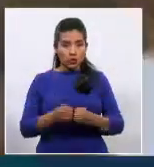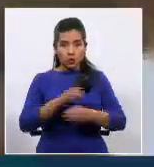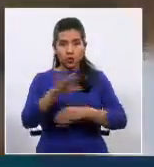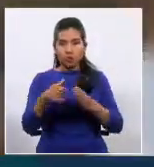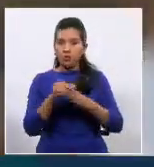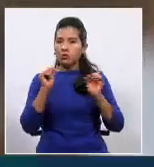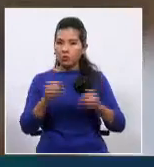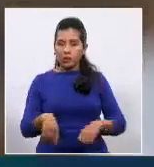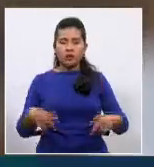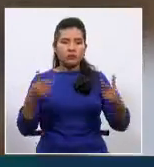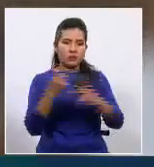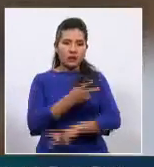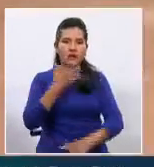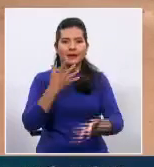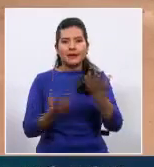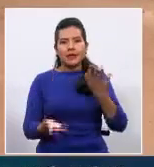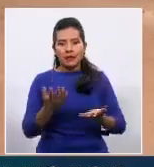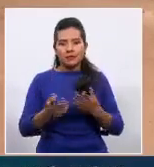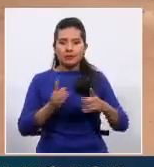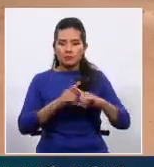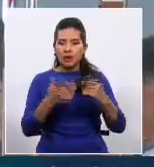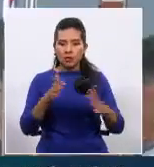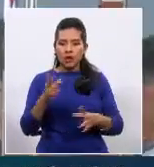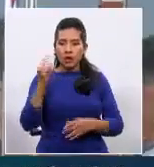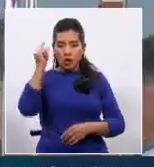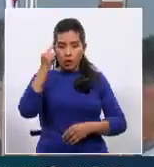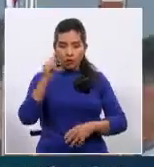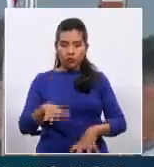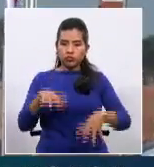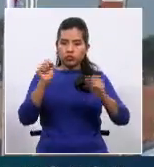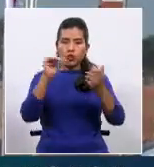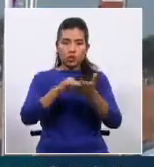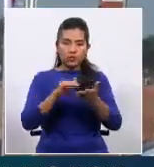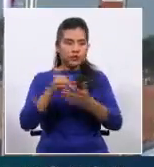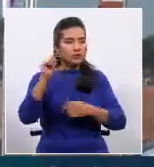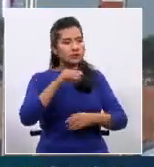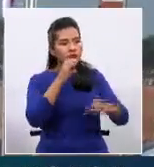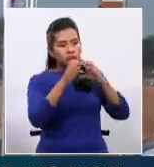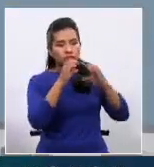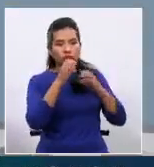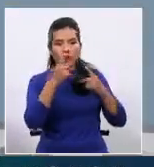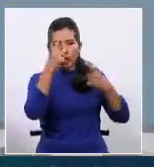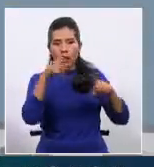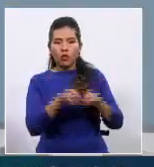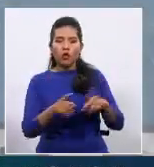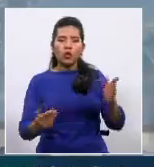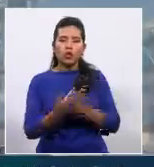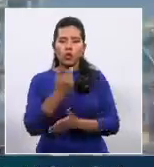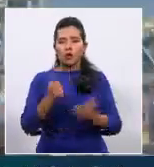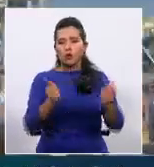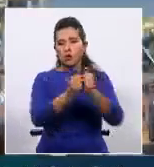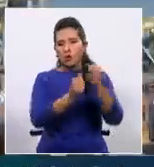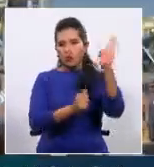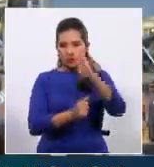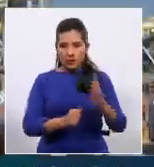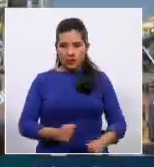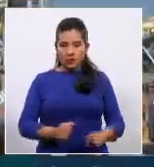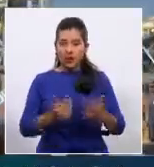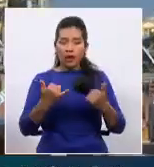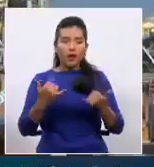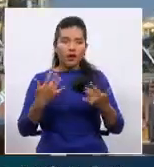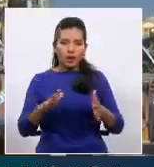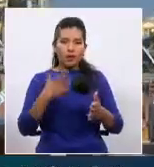de no mediar una nueva negociación por parte del gobierno que no sólo evitó mayores pérdidas sino que posibilitó que bolivia obtenga ingresos